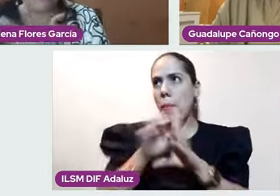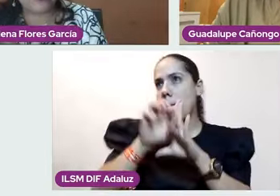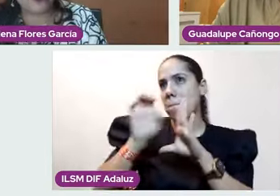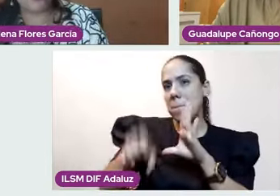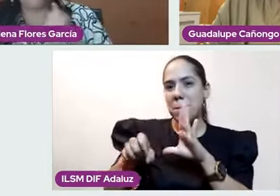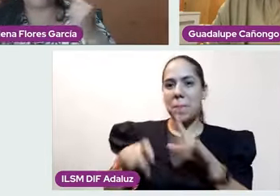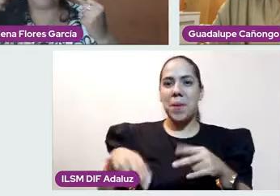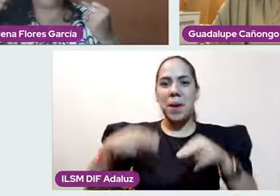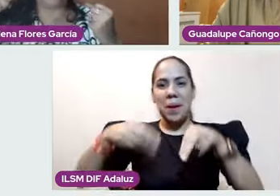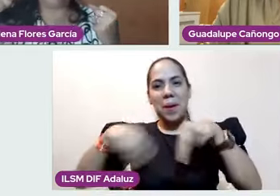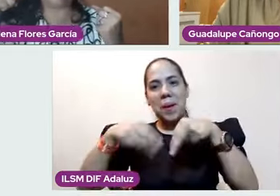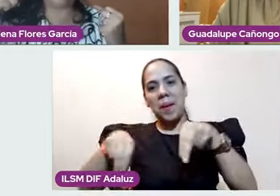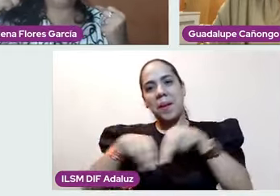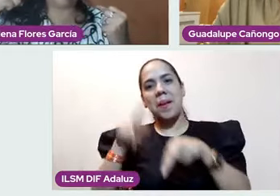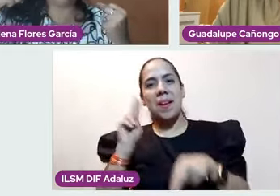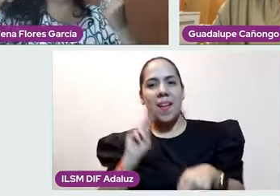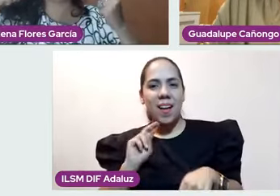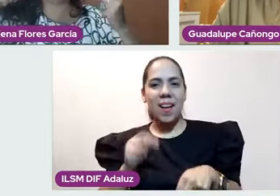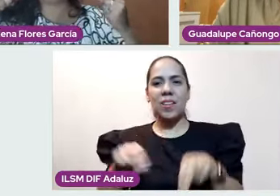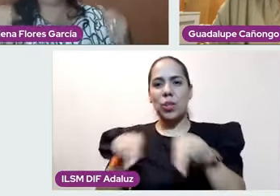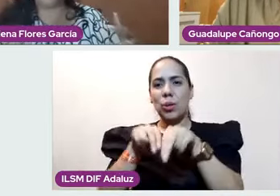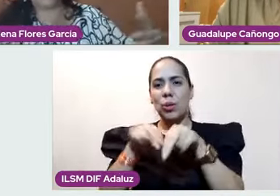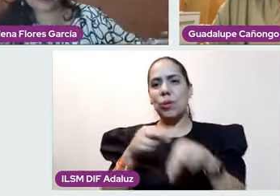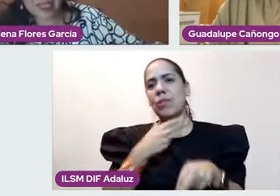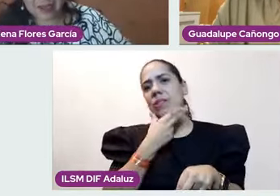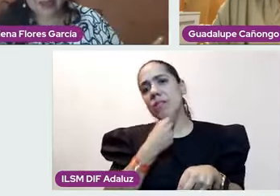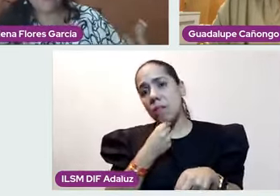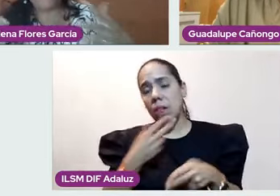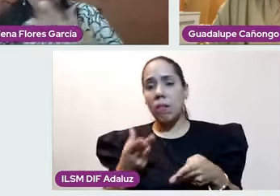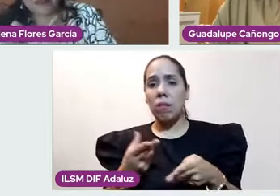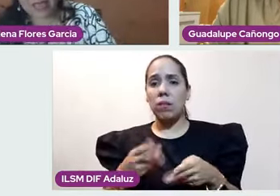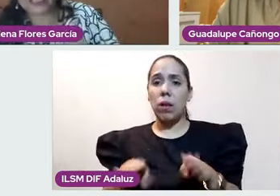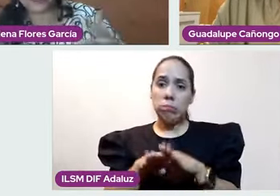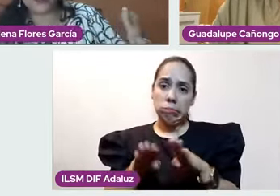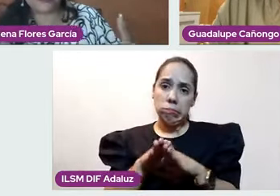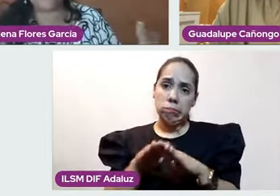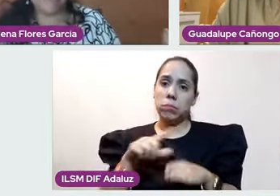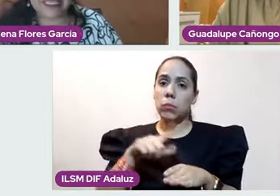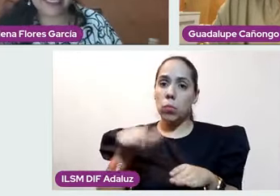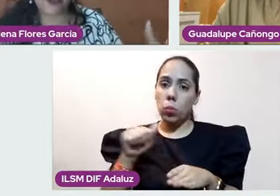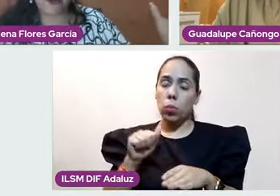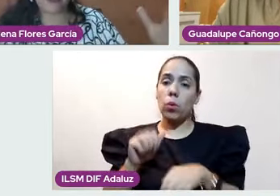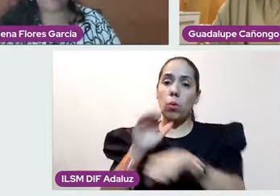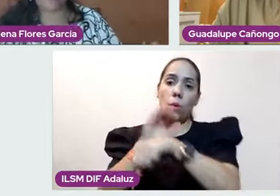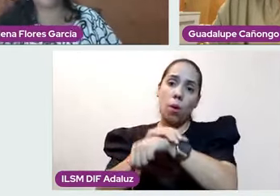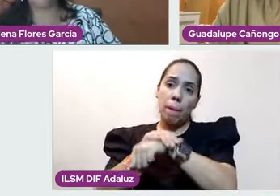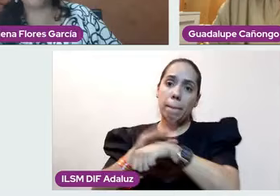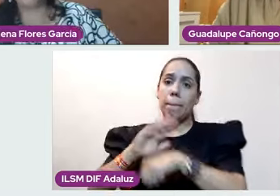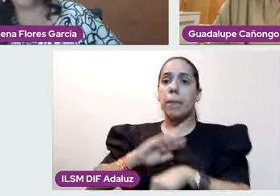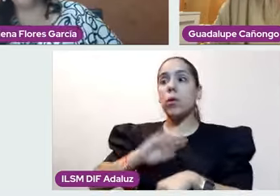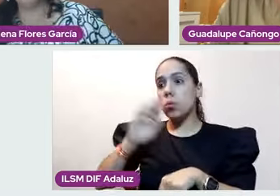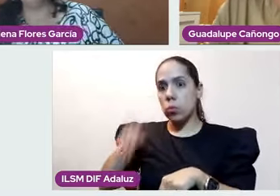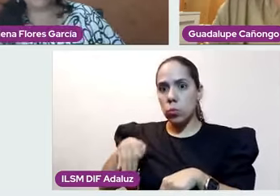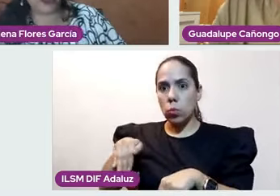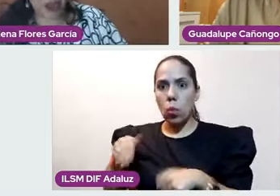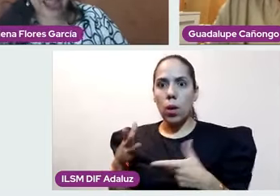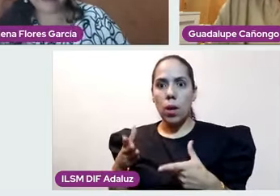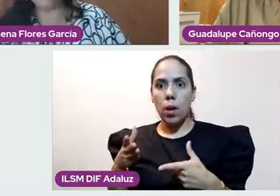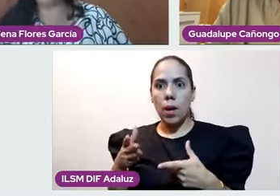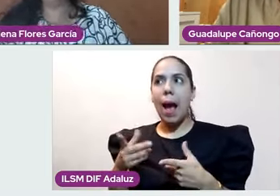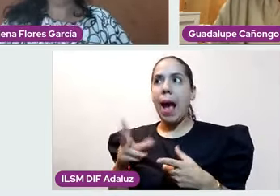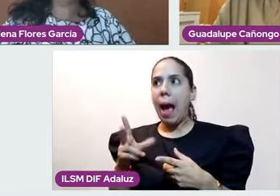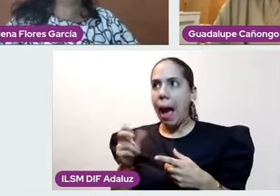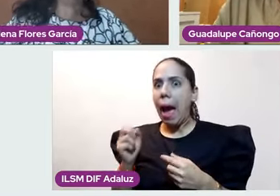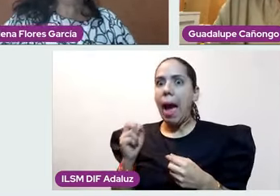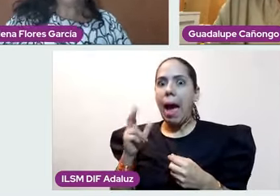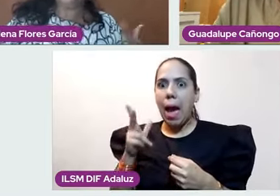ya falleció determinada amigo, y están haciendo estas misas ahora que hacen mucho virtuales,